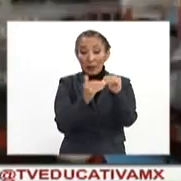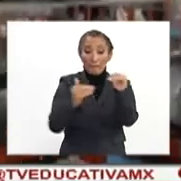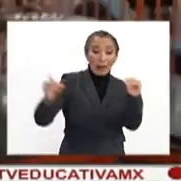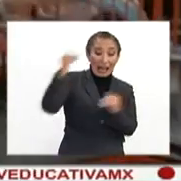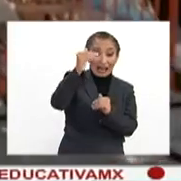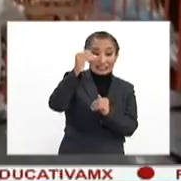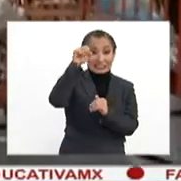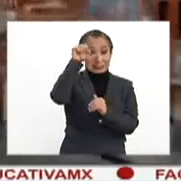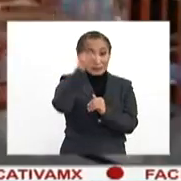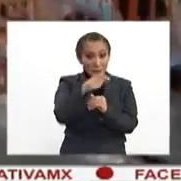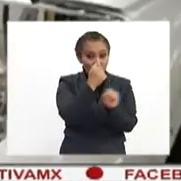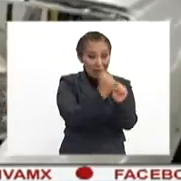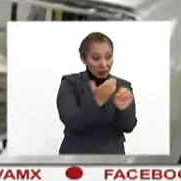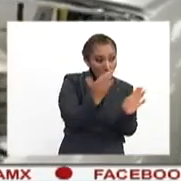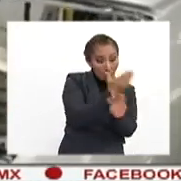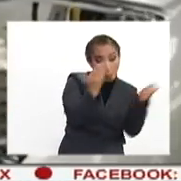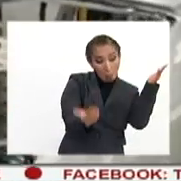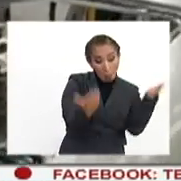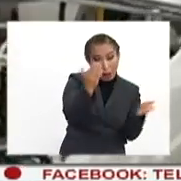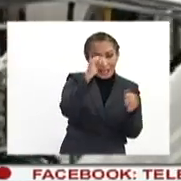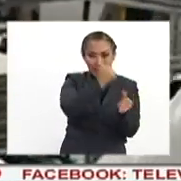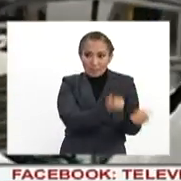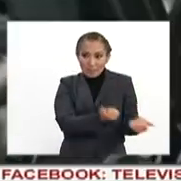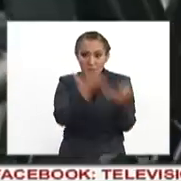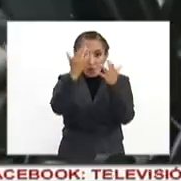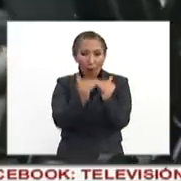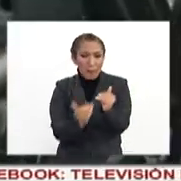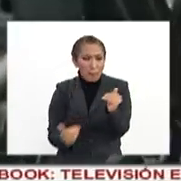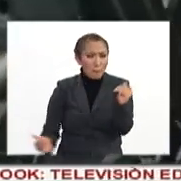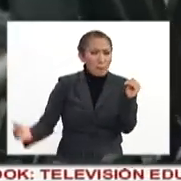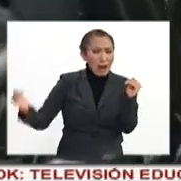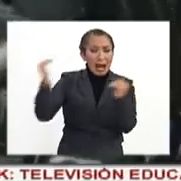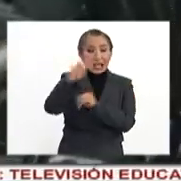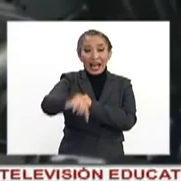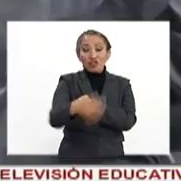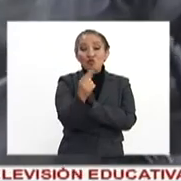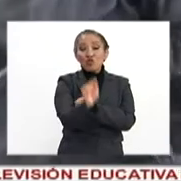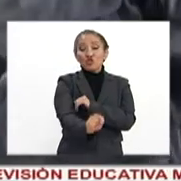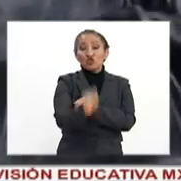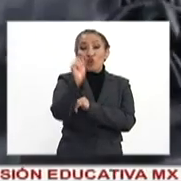13.6% con respecto al año pasado y las exportaciones subieron